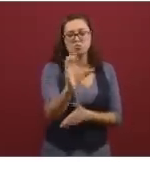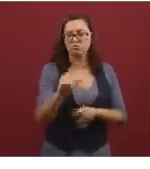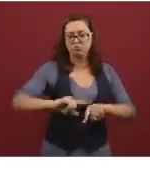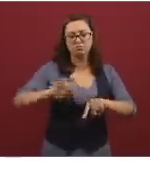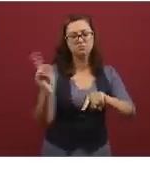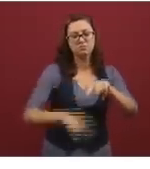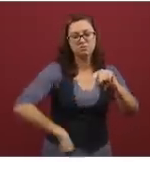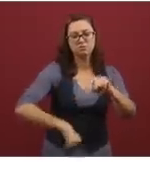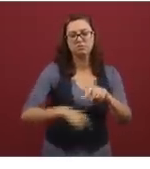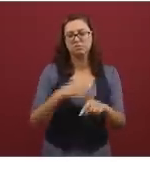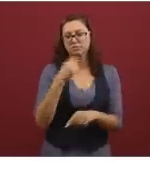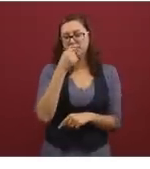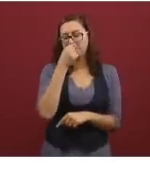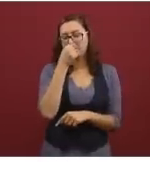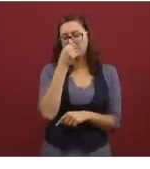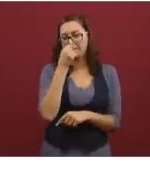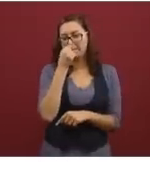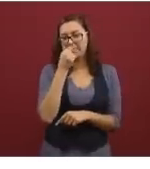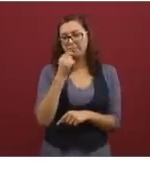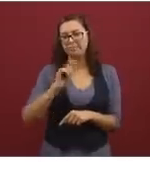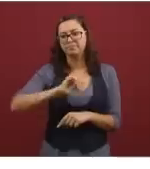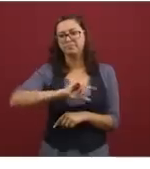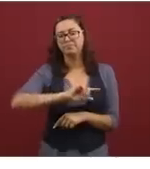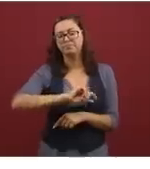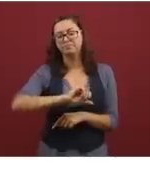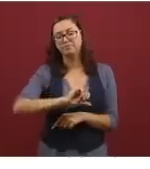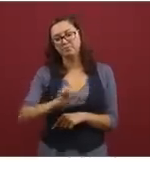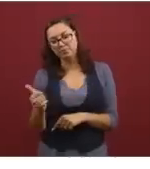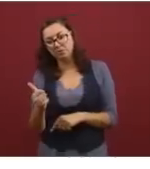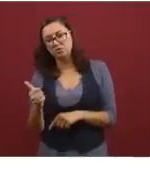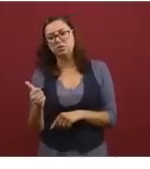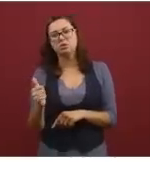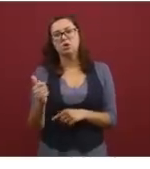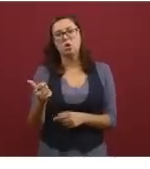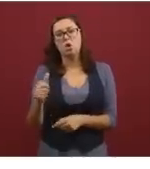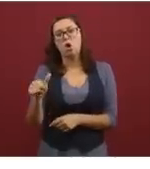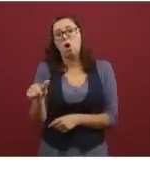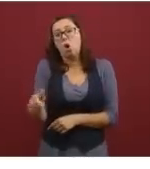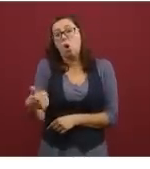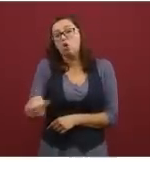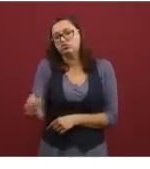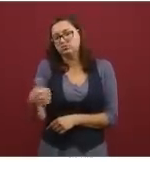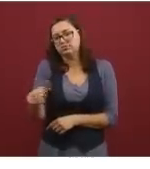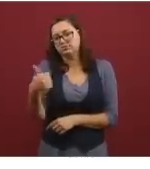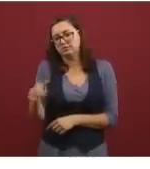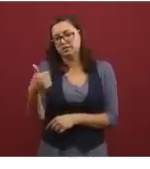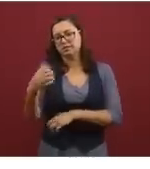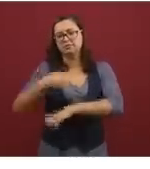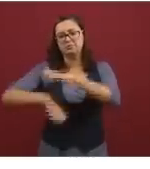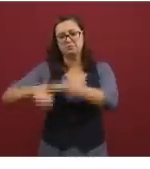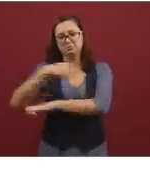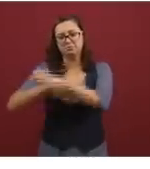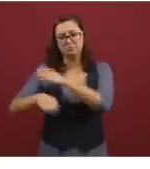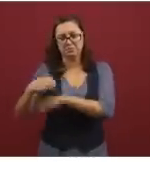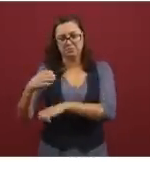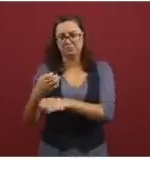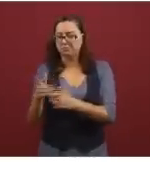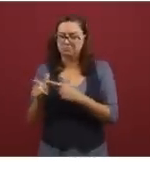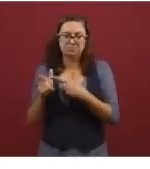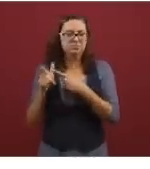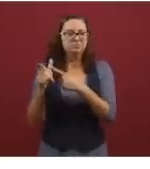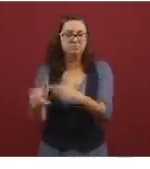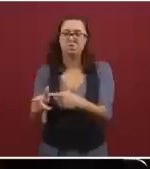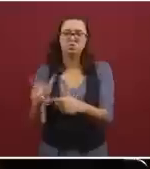quedar 11 empresas, y eso porque por razones no se puede eliminar. ¿Cuáles son esas razones? Pues